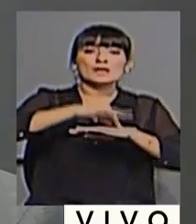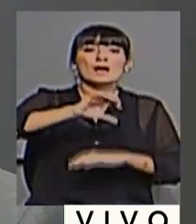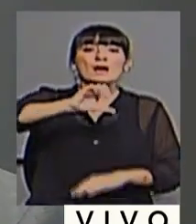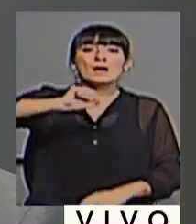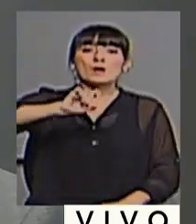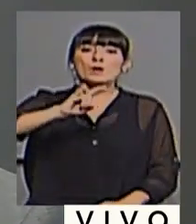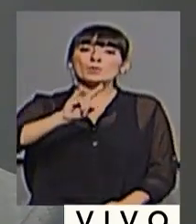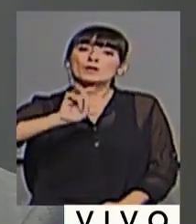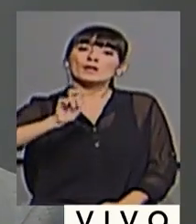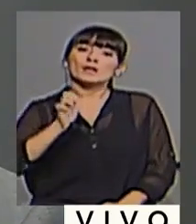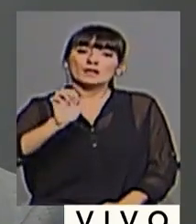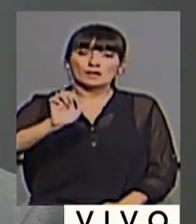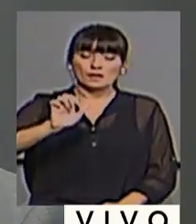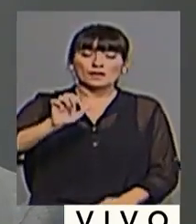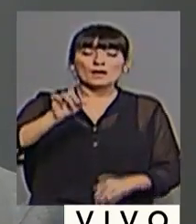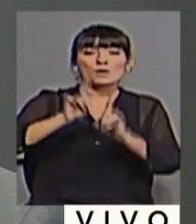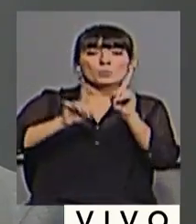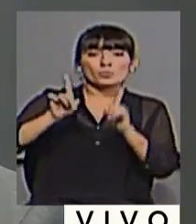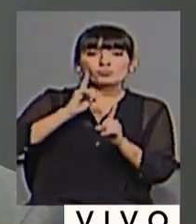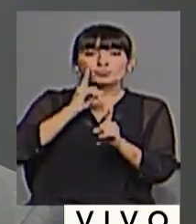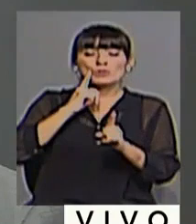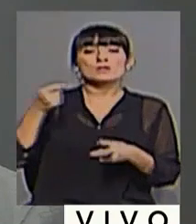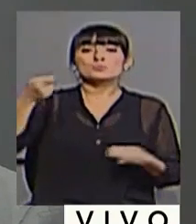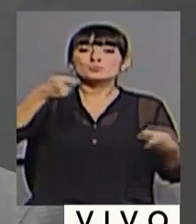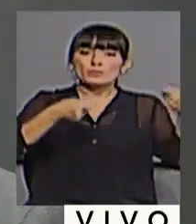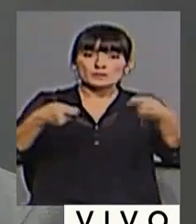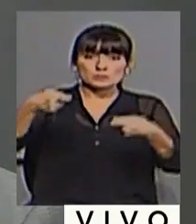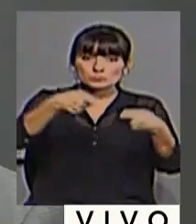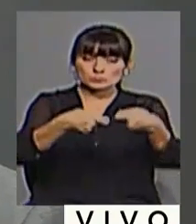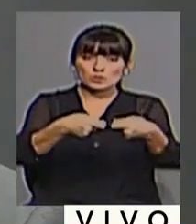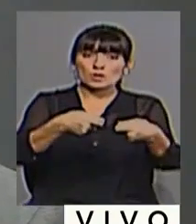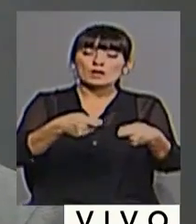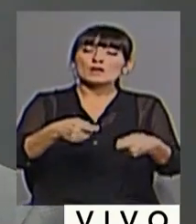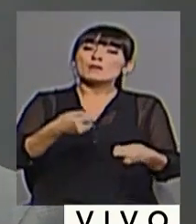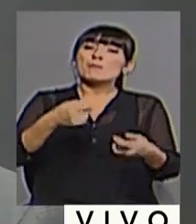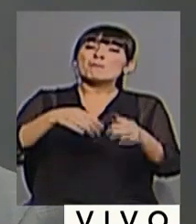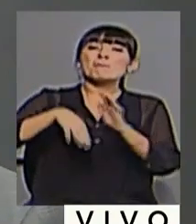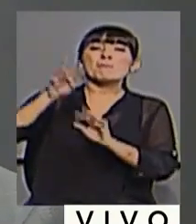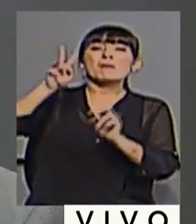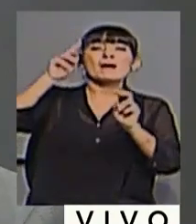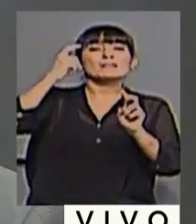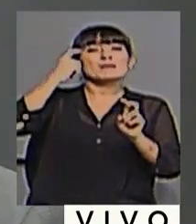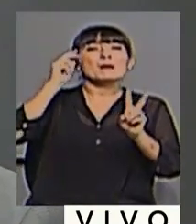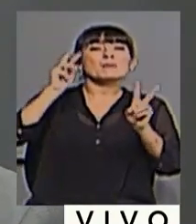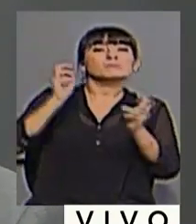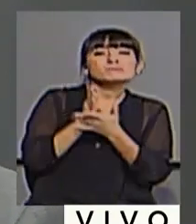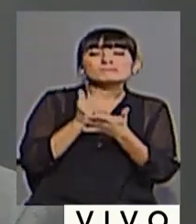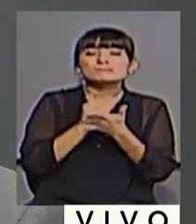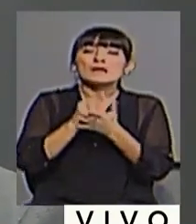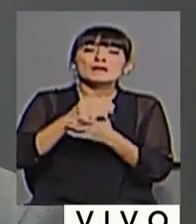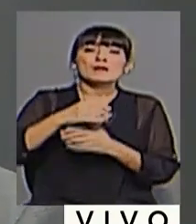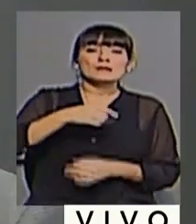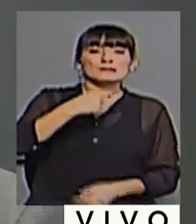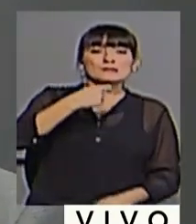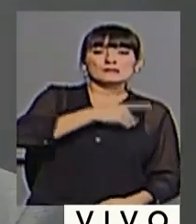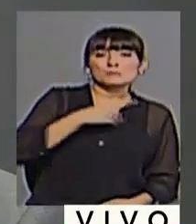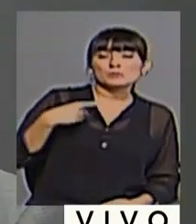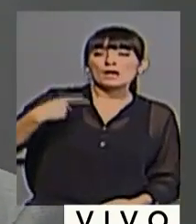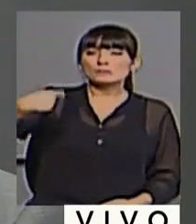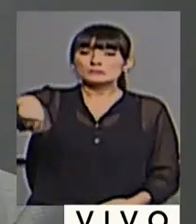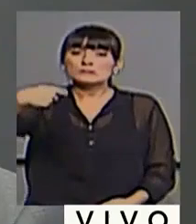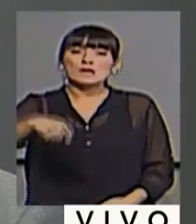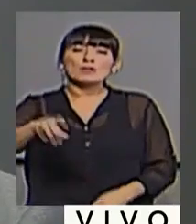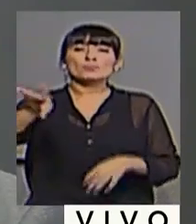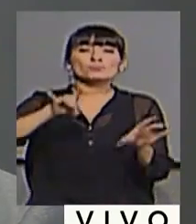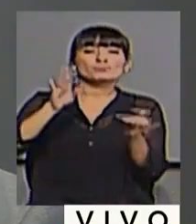día que tienen una serie de subvenciones, y que más que pensar en cuántos parlamentarios puedo sacar y cómo va la negociación y cuántos